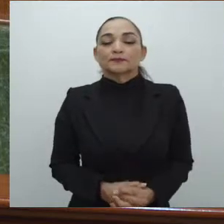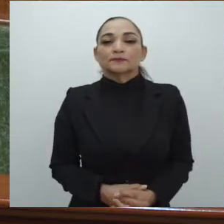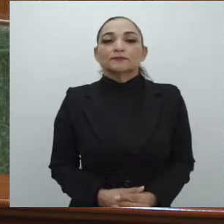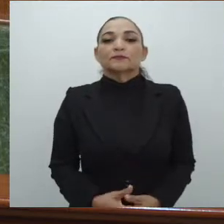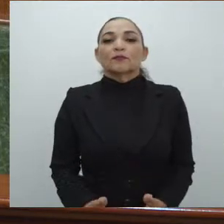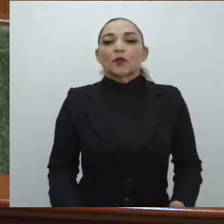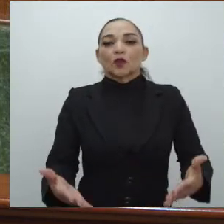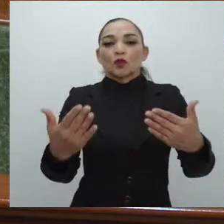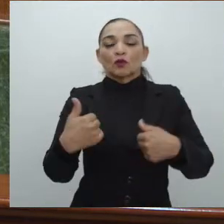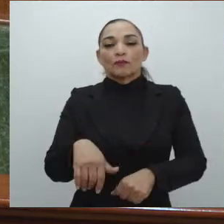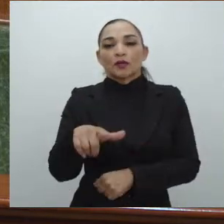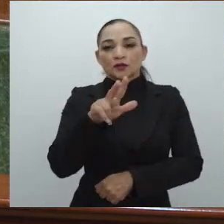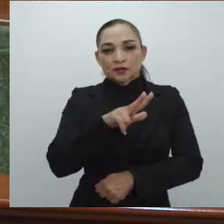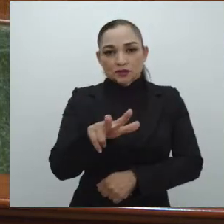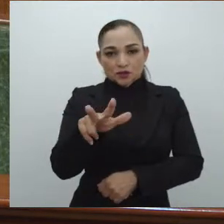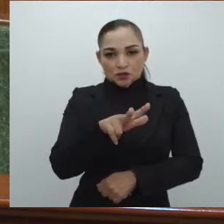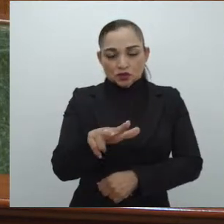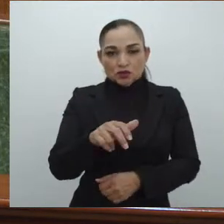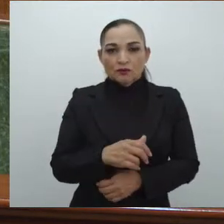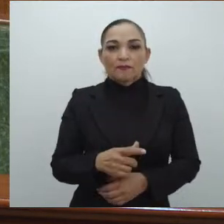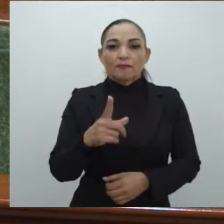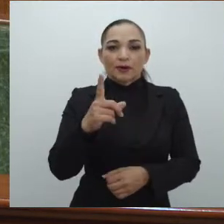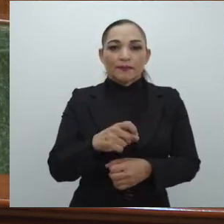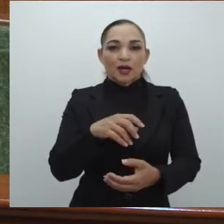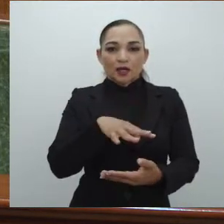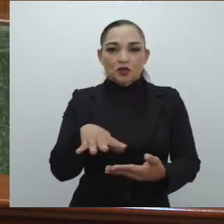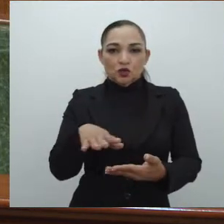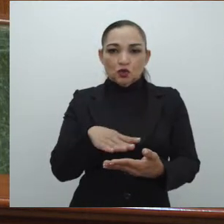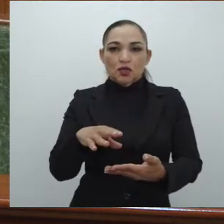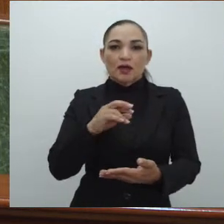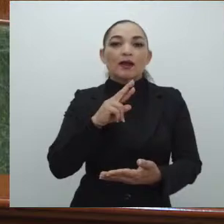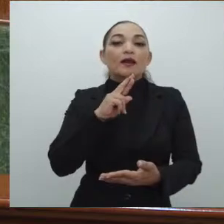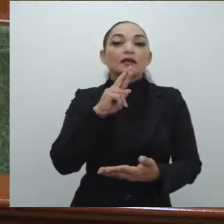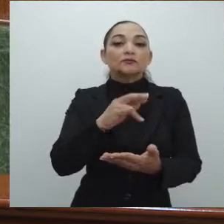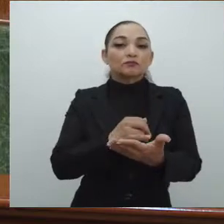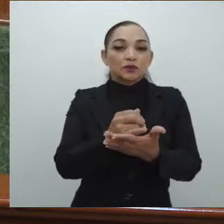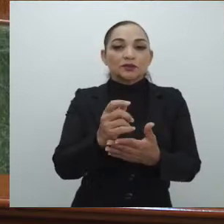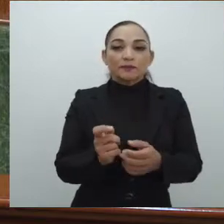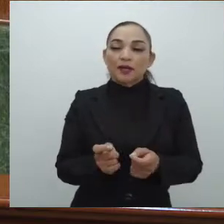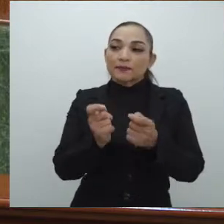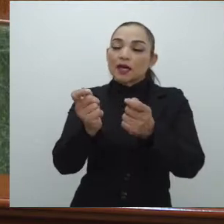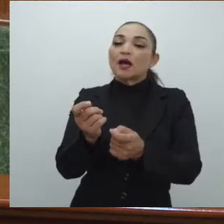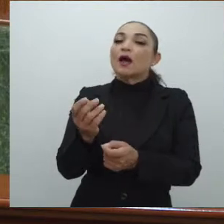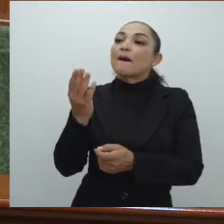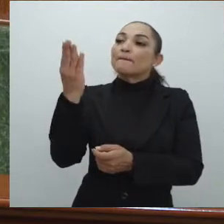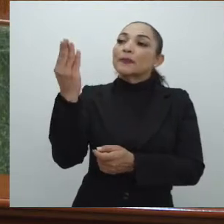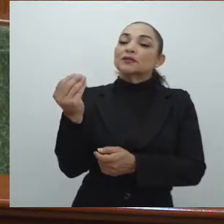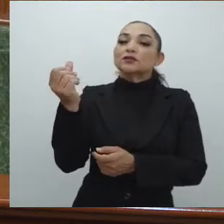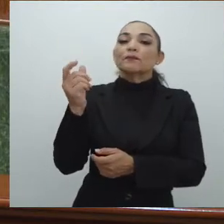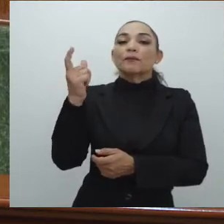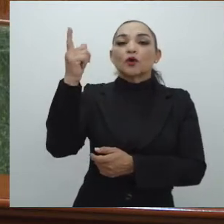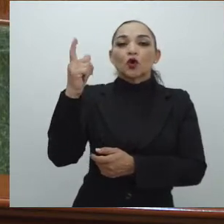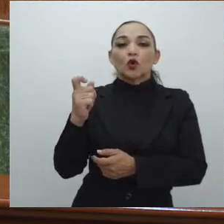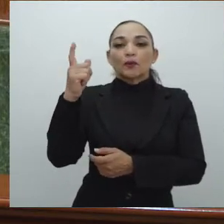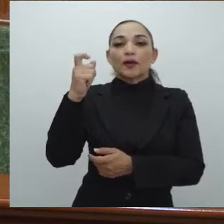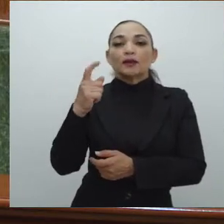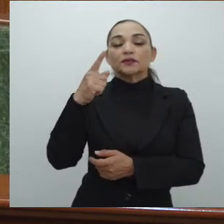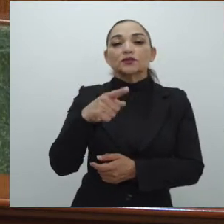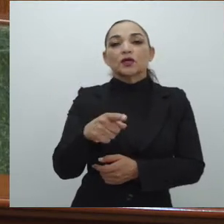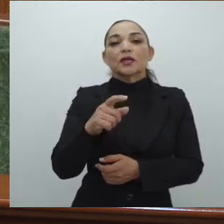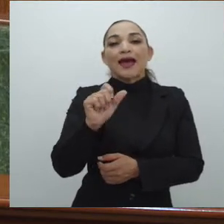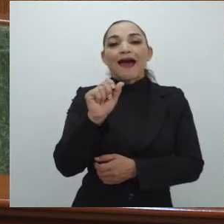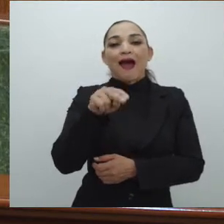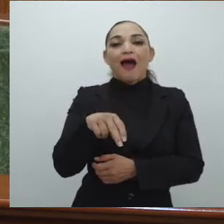Punto número 18. Primera lectura de dictamen que propone conceder pensión por jubilación a Ana Patricia